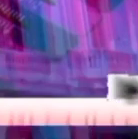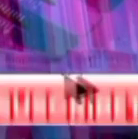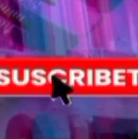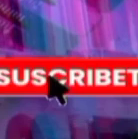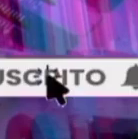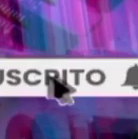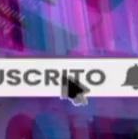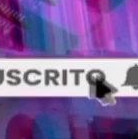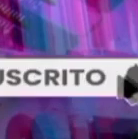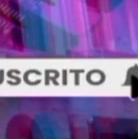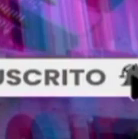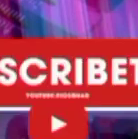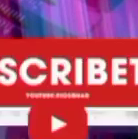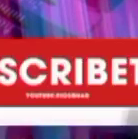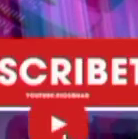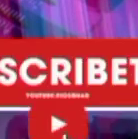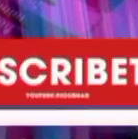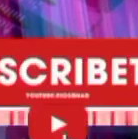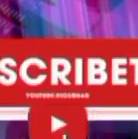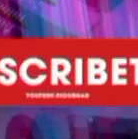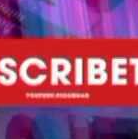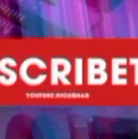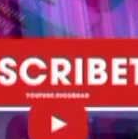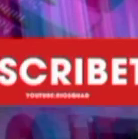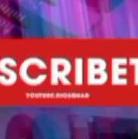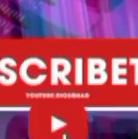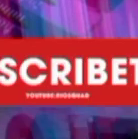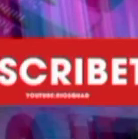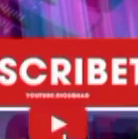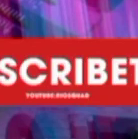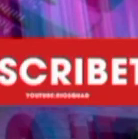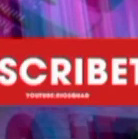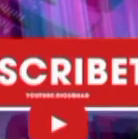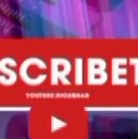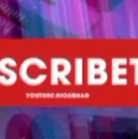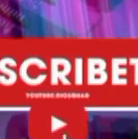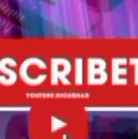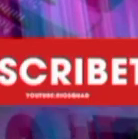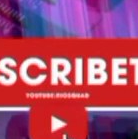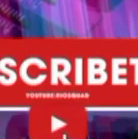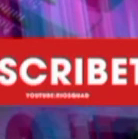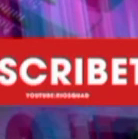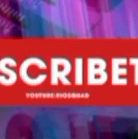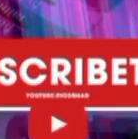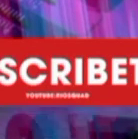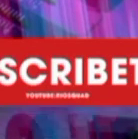nuevo material. CMHW, ahora en YouTube.